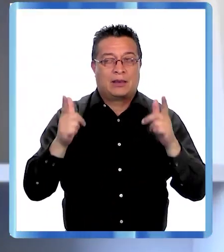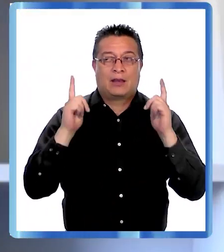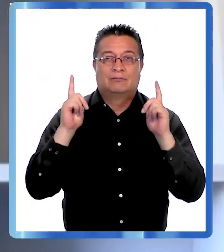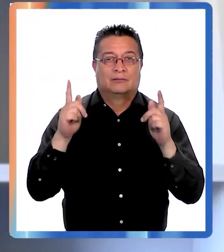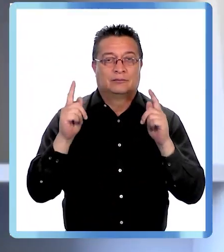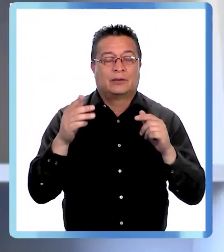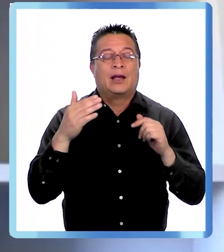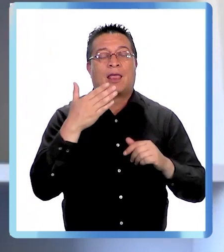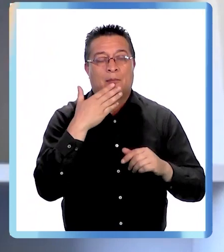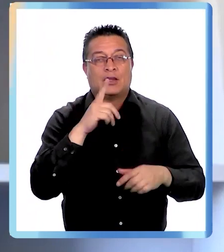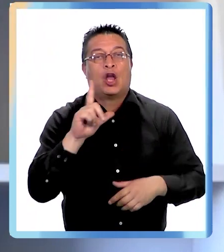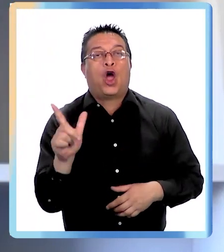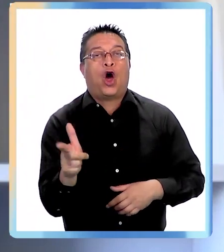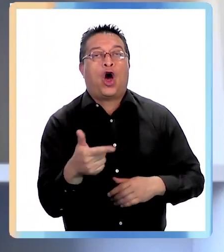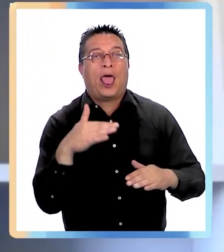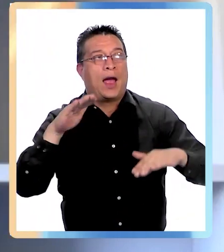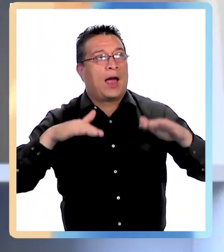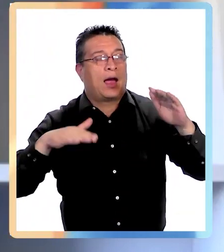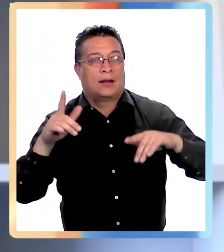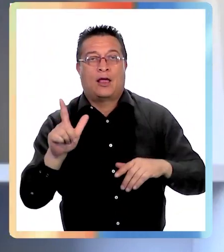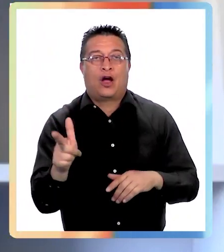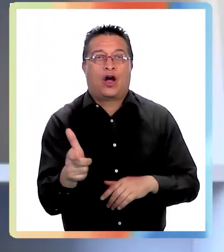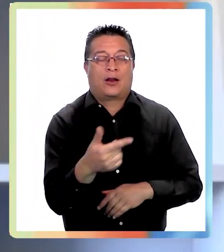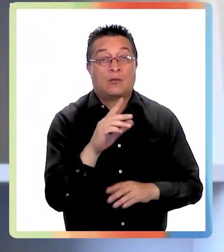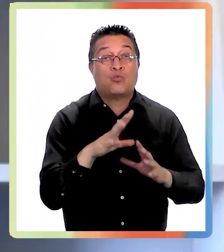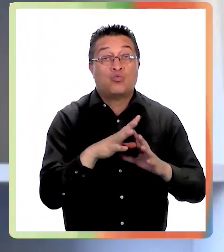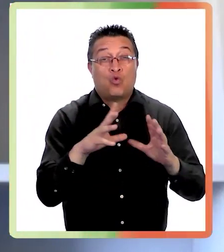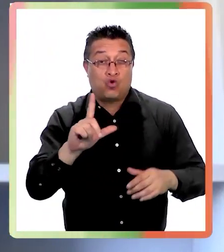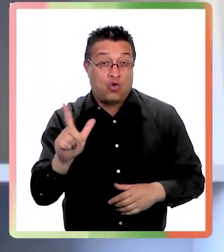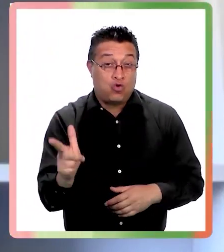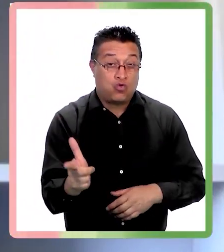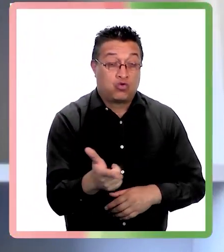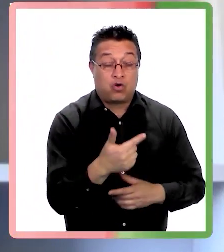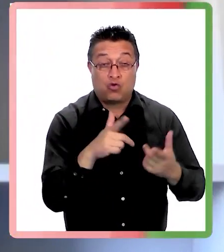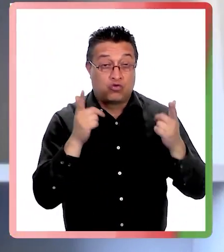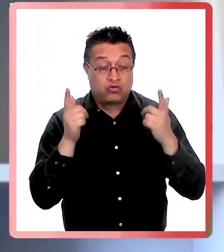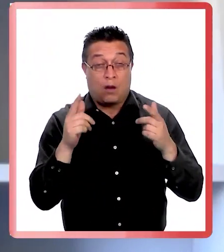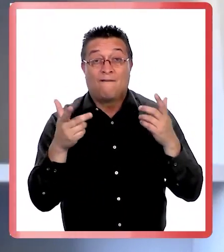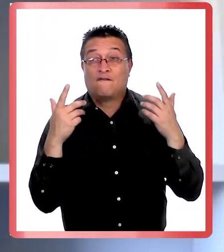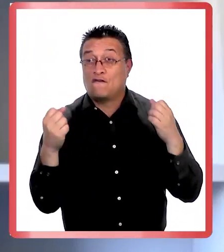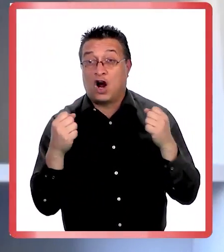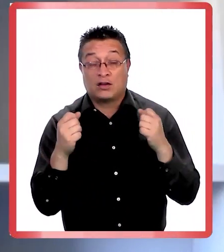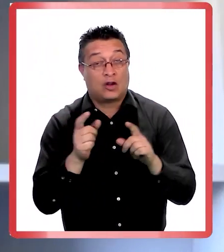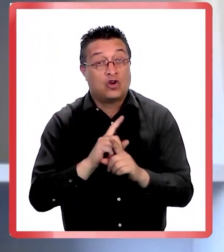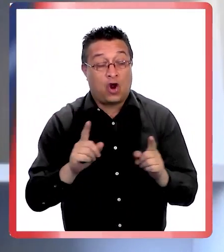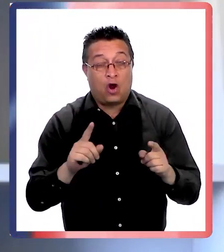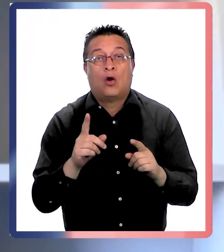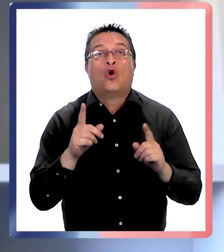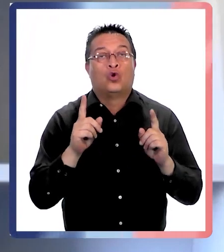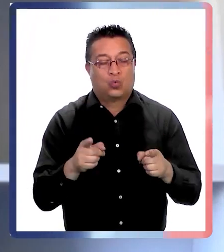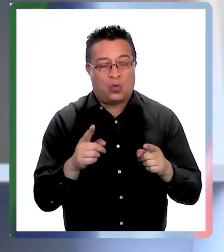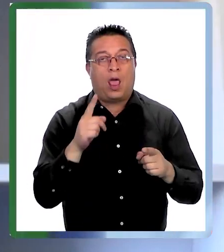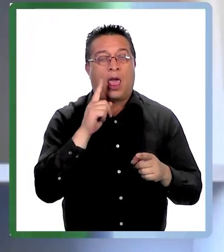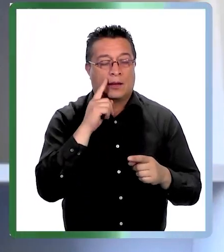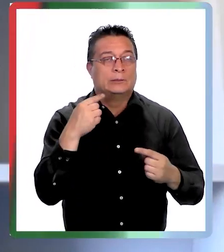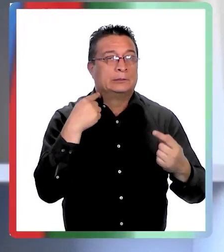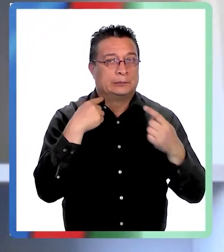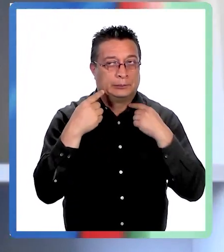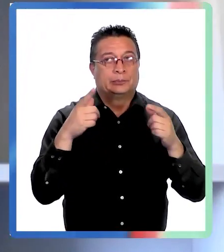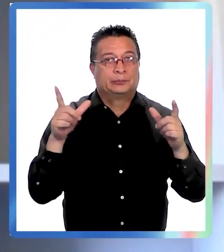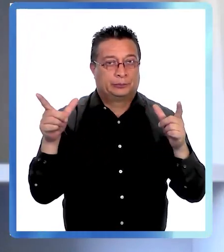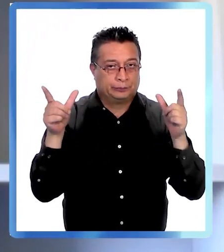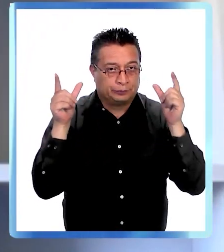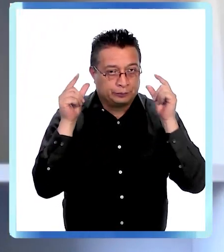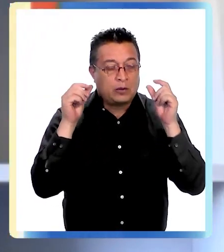del volumen, pero también depende de las horas de exposición. Entonces, si yo estoy muchas horas, tal vez no a un volumen tan fuerte, igual me va a producir un